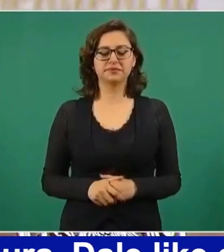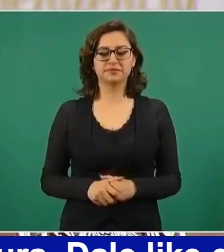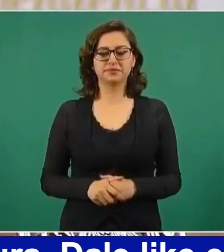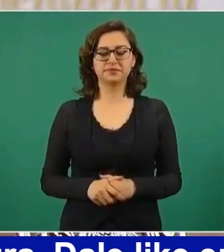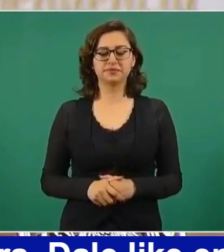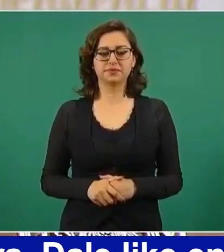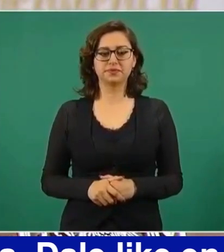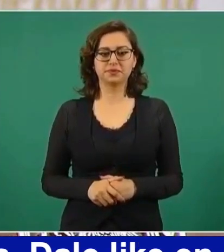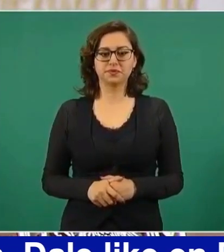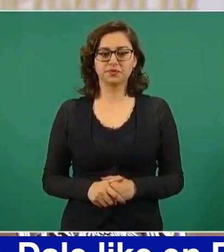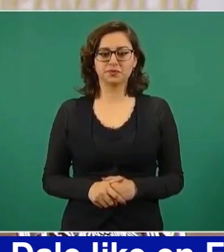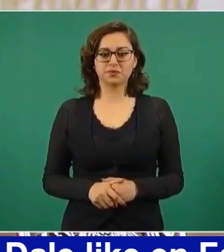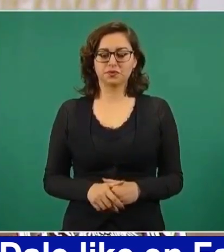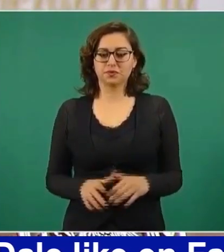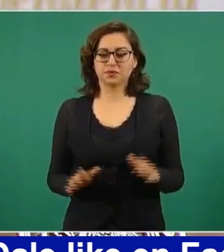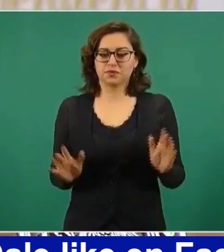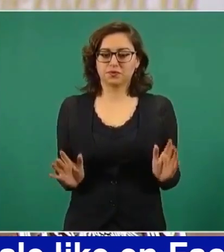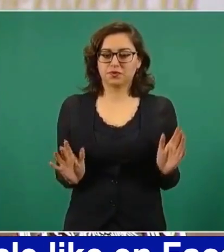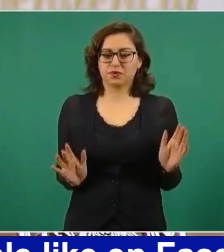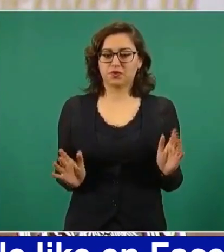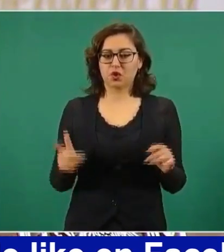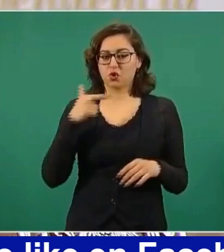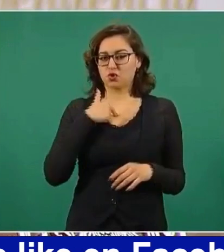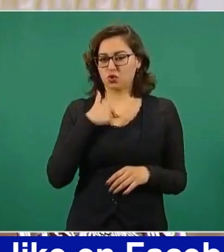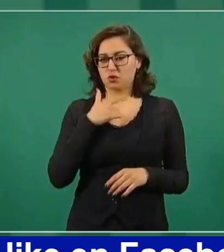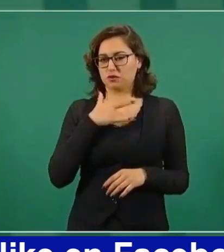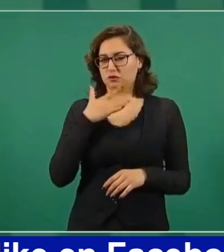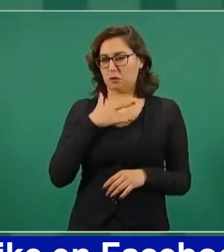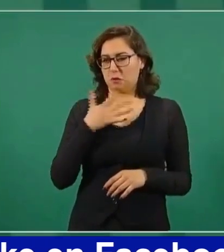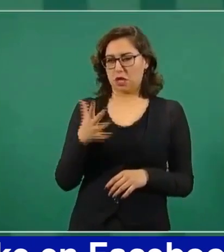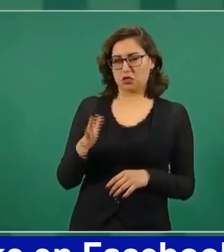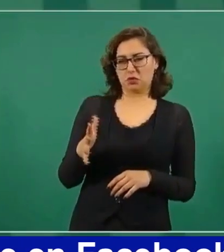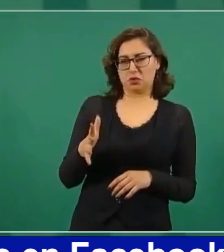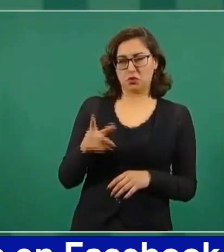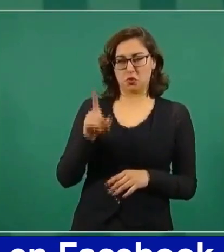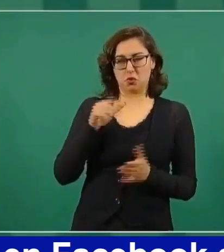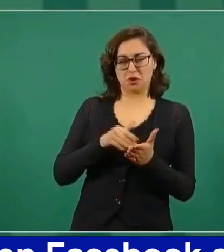Y no les estoy hablando al tanteo,